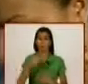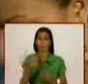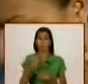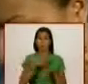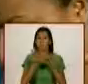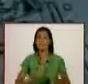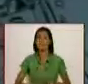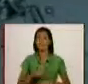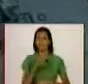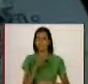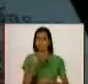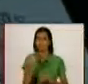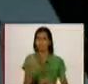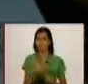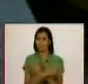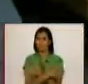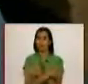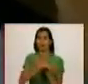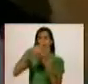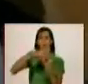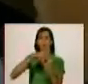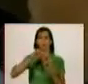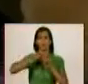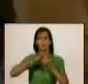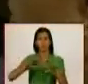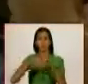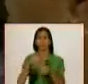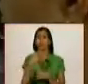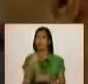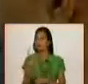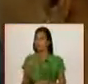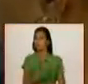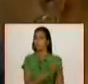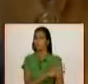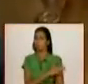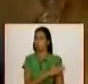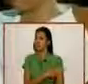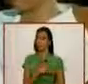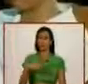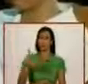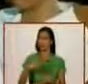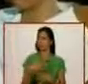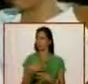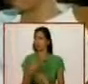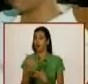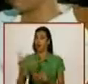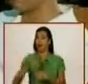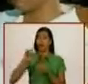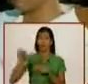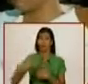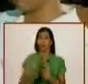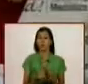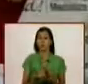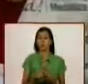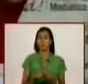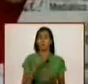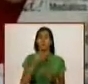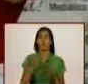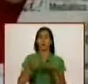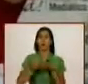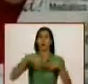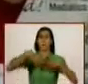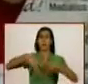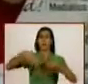ministro Izarra felicitó a Venezolana de Televisión por difundir lo que los medios privados no están interesados en cubrir, eventos como las